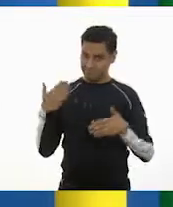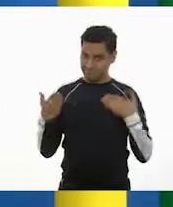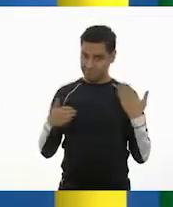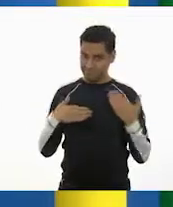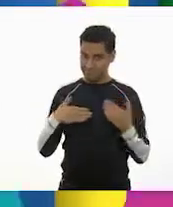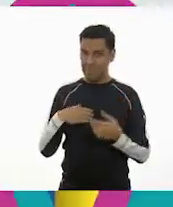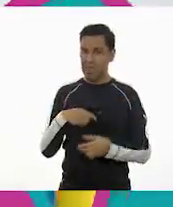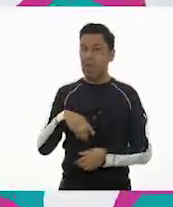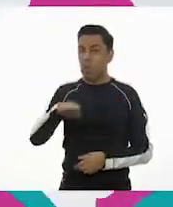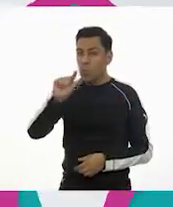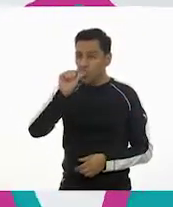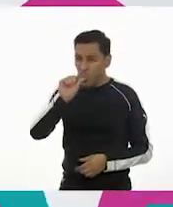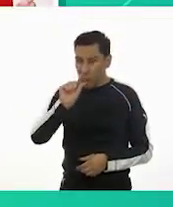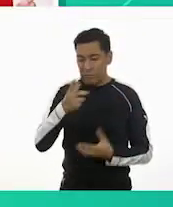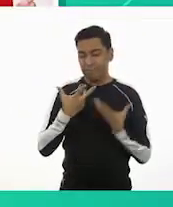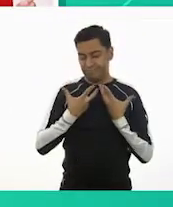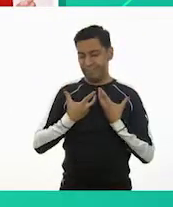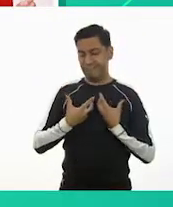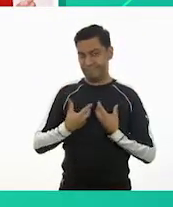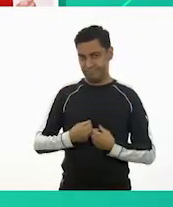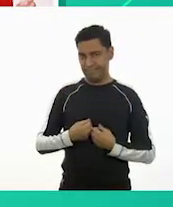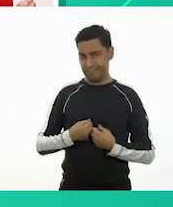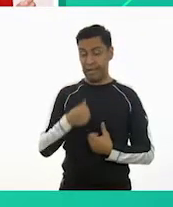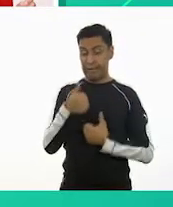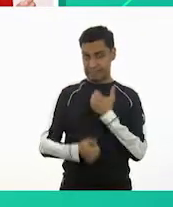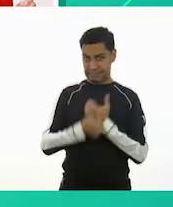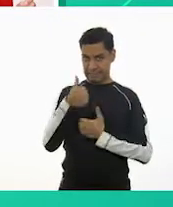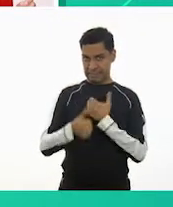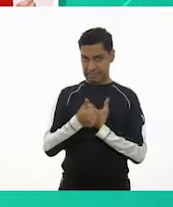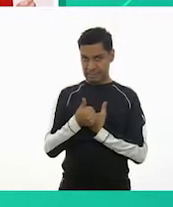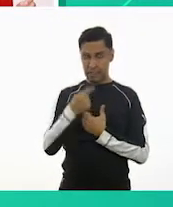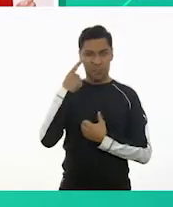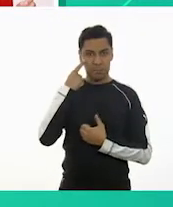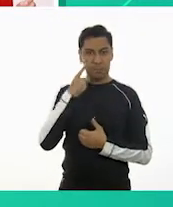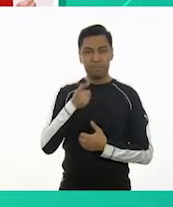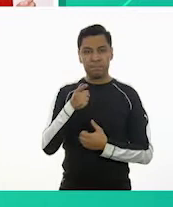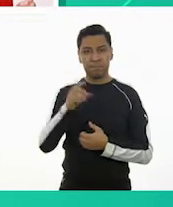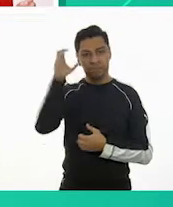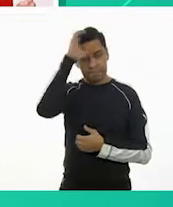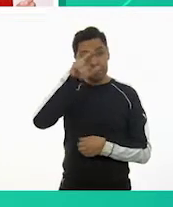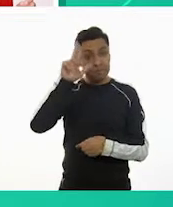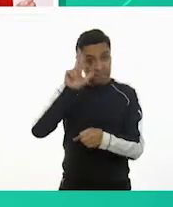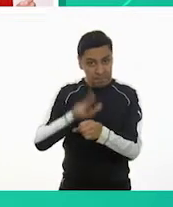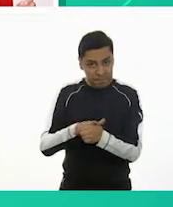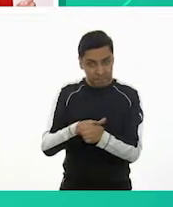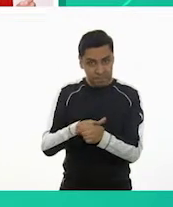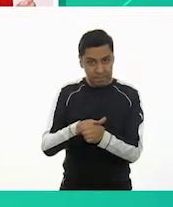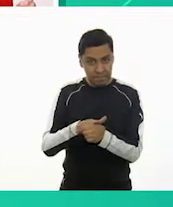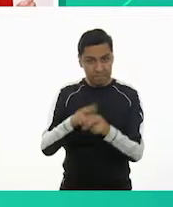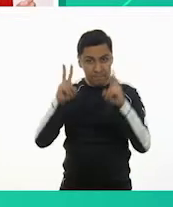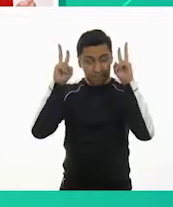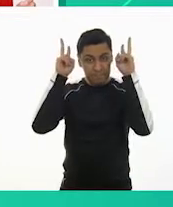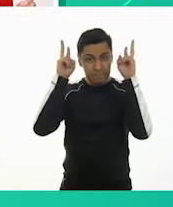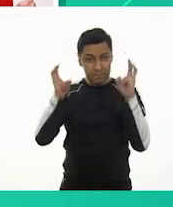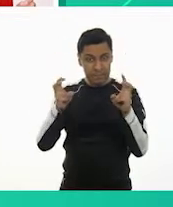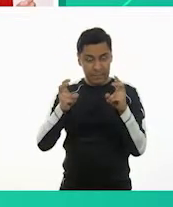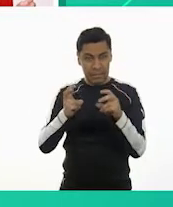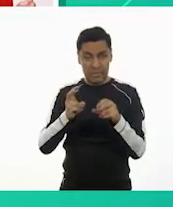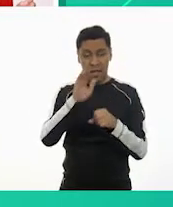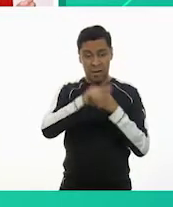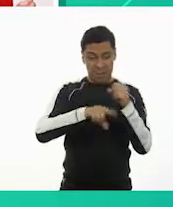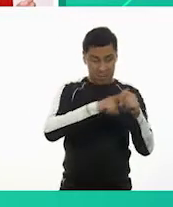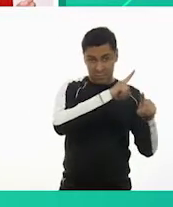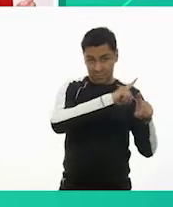sea un poquito triste. El gran reto integrador. Ciencias naturales. El tema: especies en